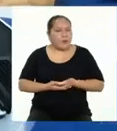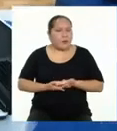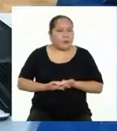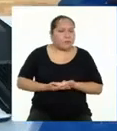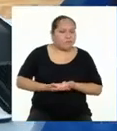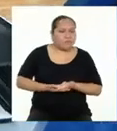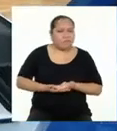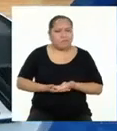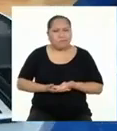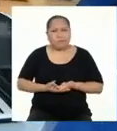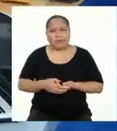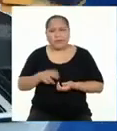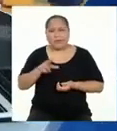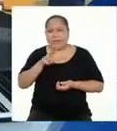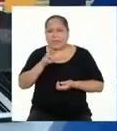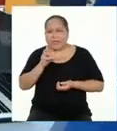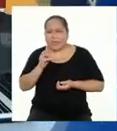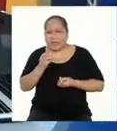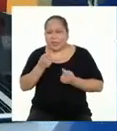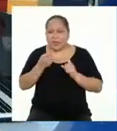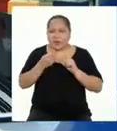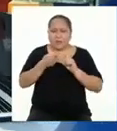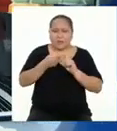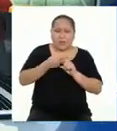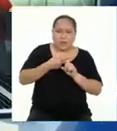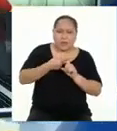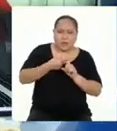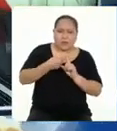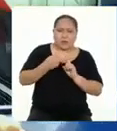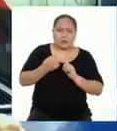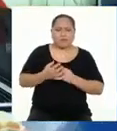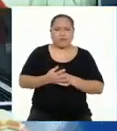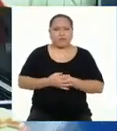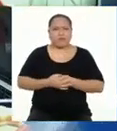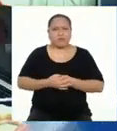A ver, 30 más